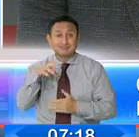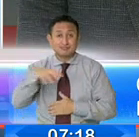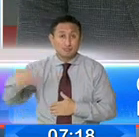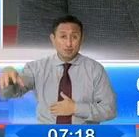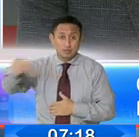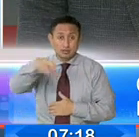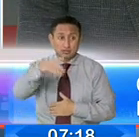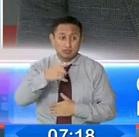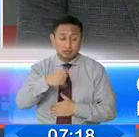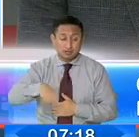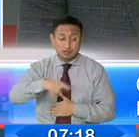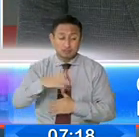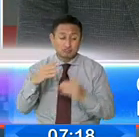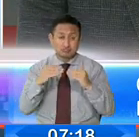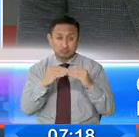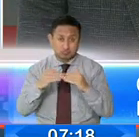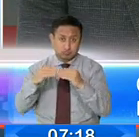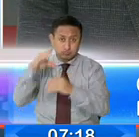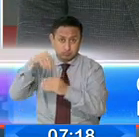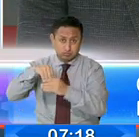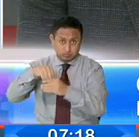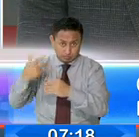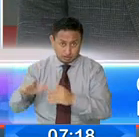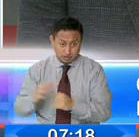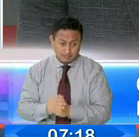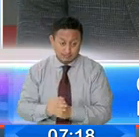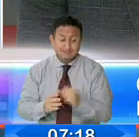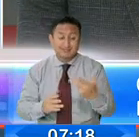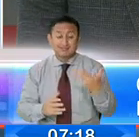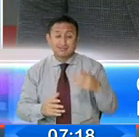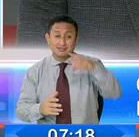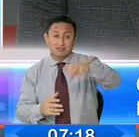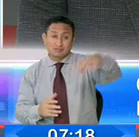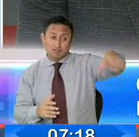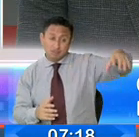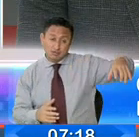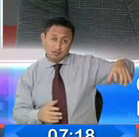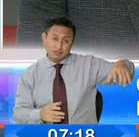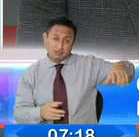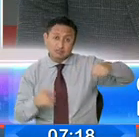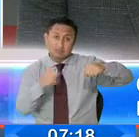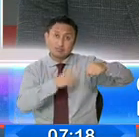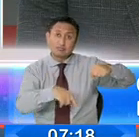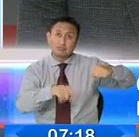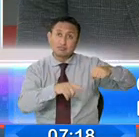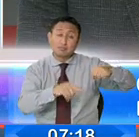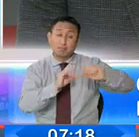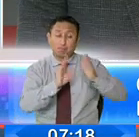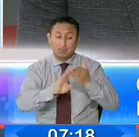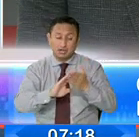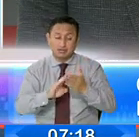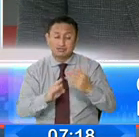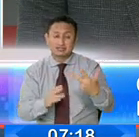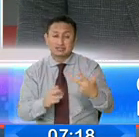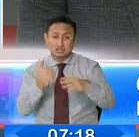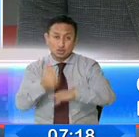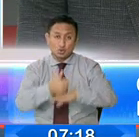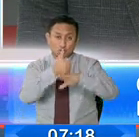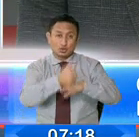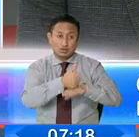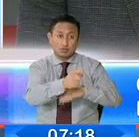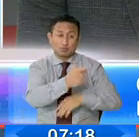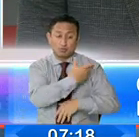la democracia interna, en 3 provincias hicieron en 3 dignidades nacionales: